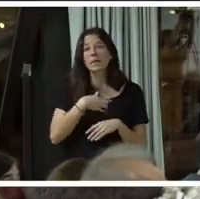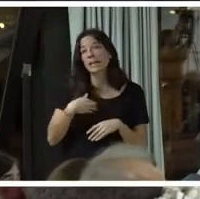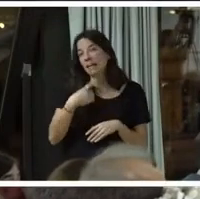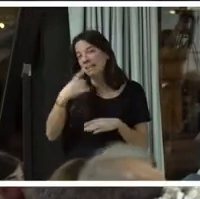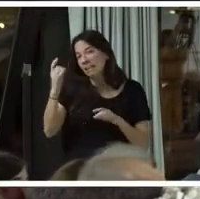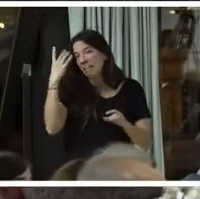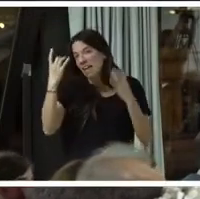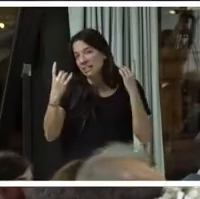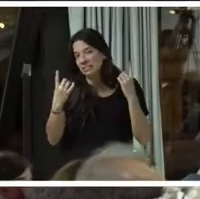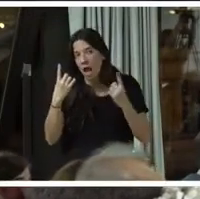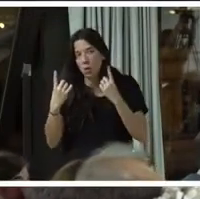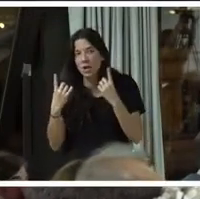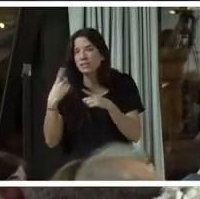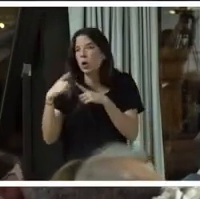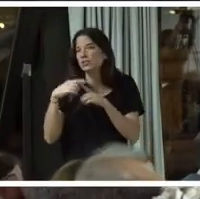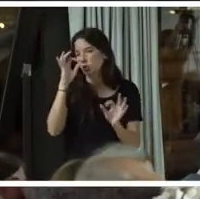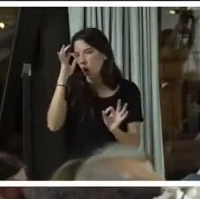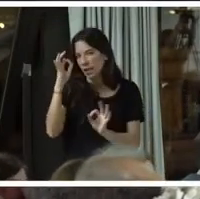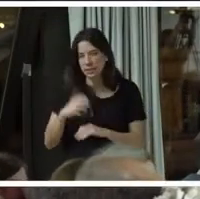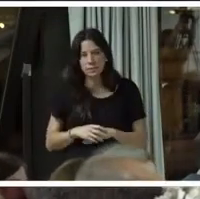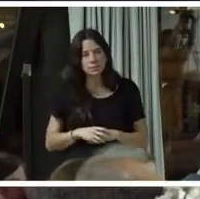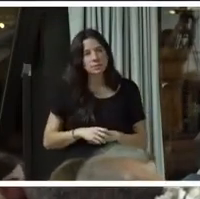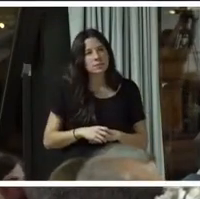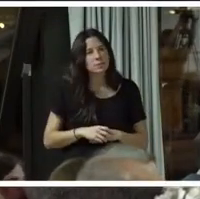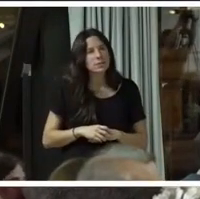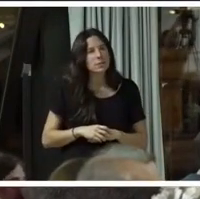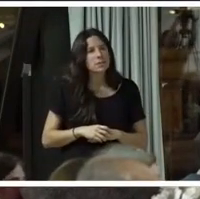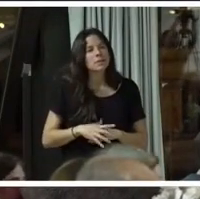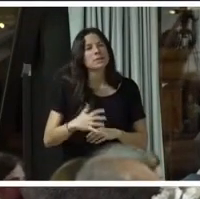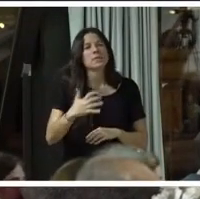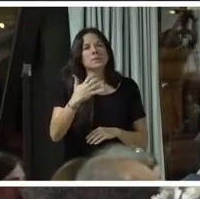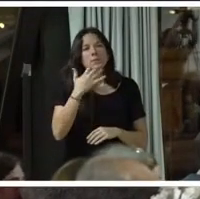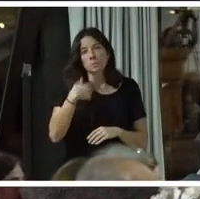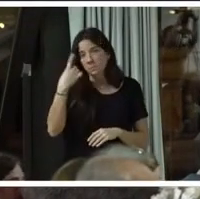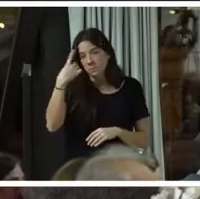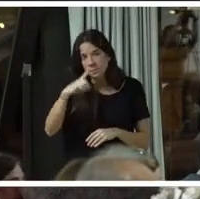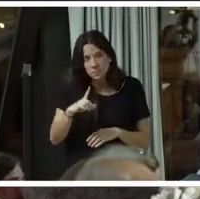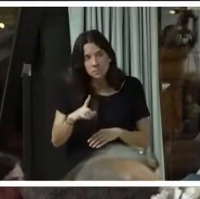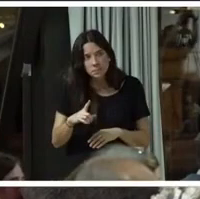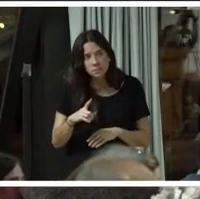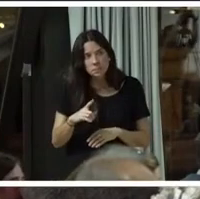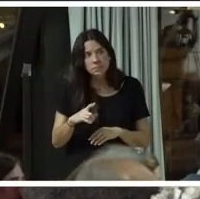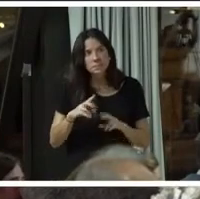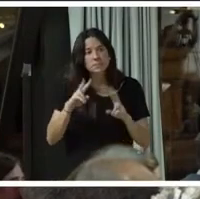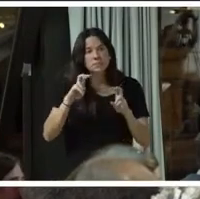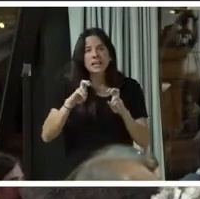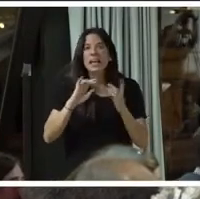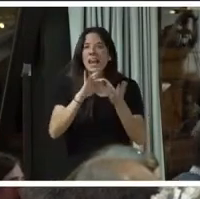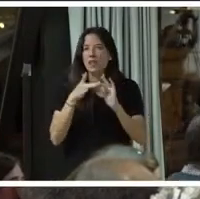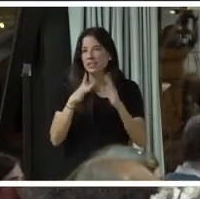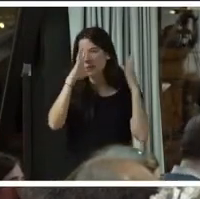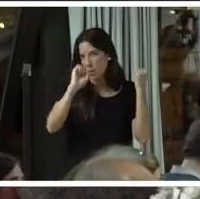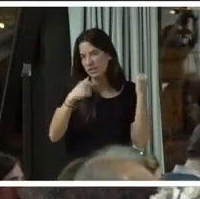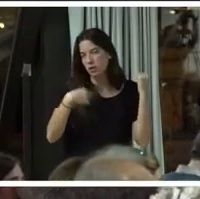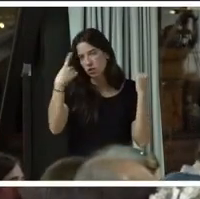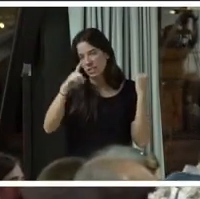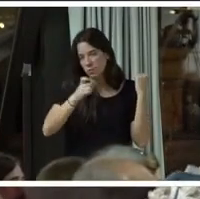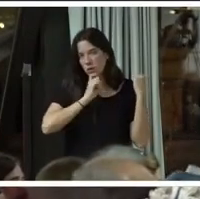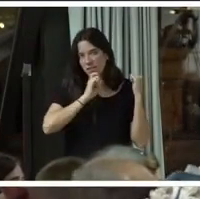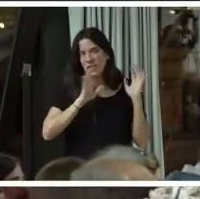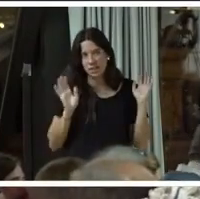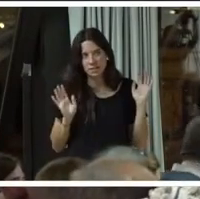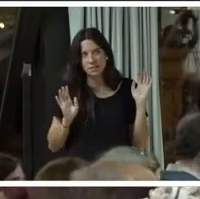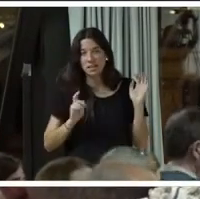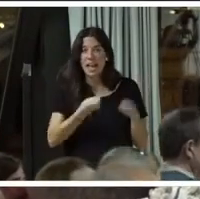ideas de cosas concretas es decir yo sé que el tema de las relaciones diplomáticas es complicado no